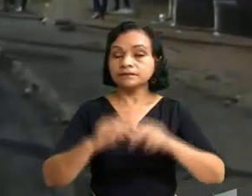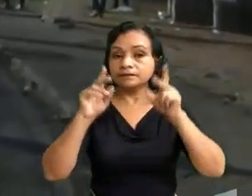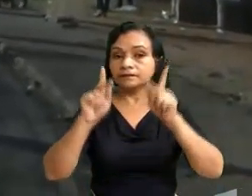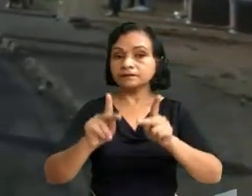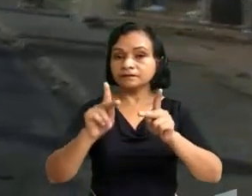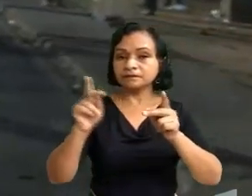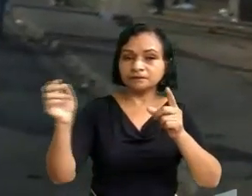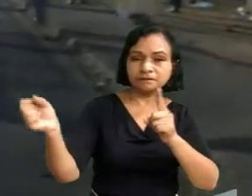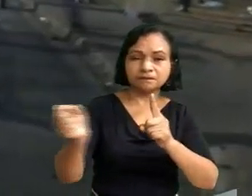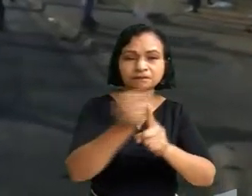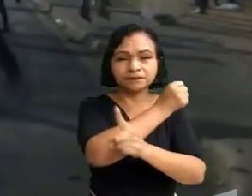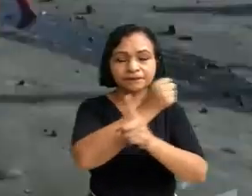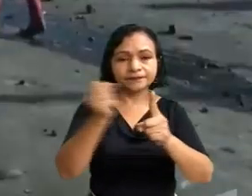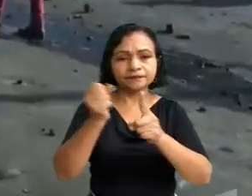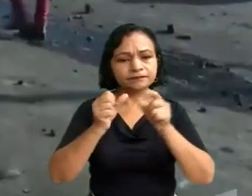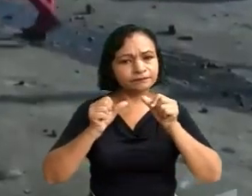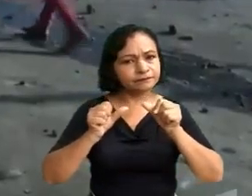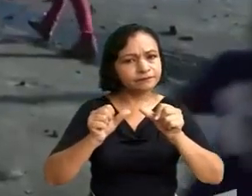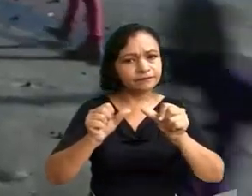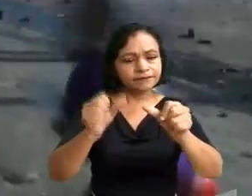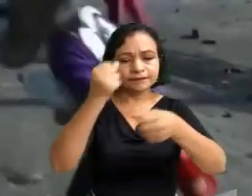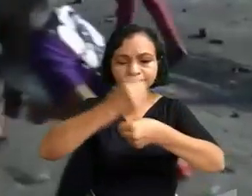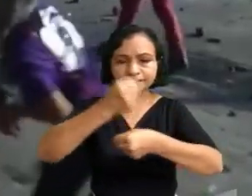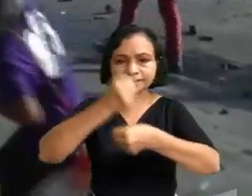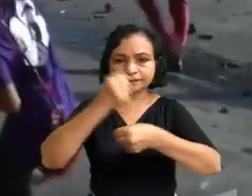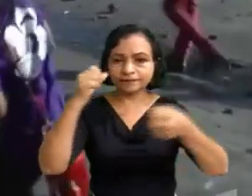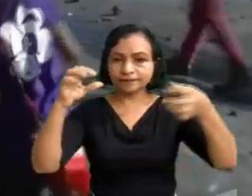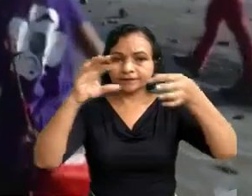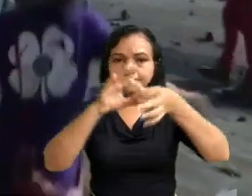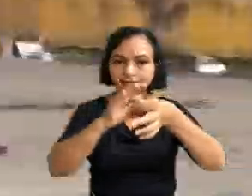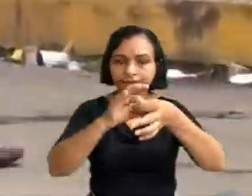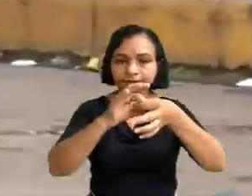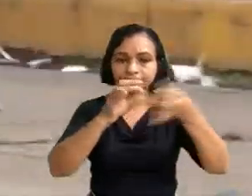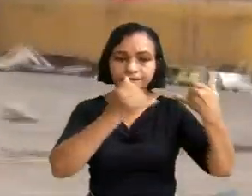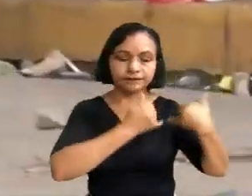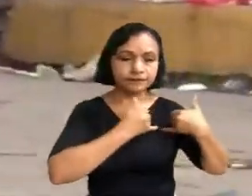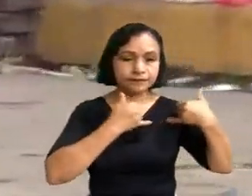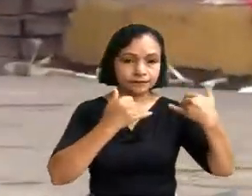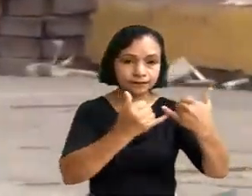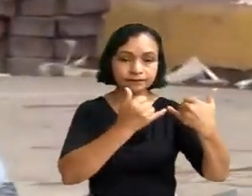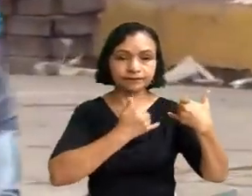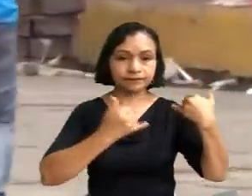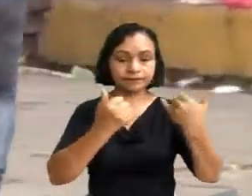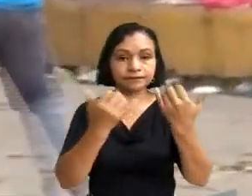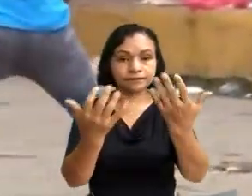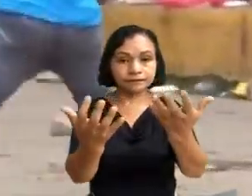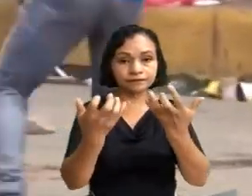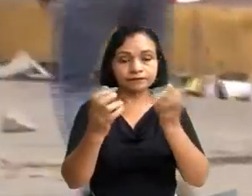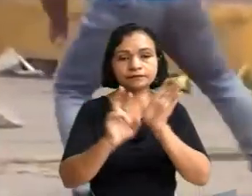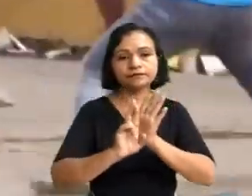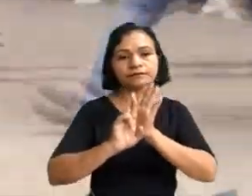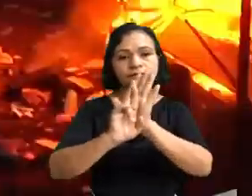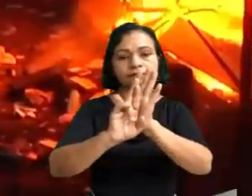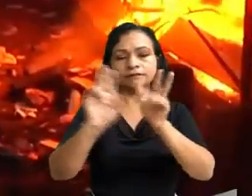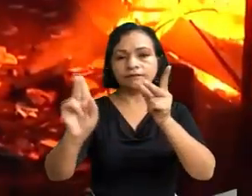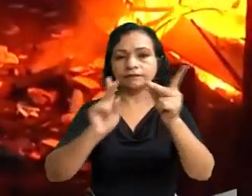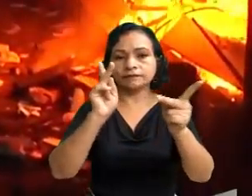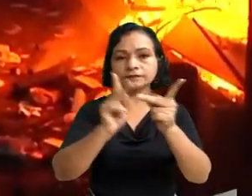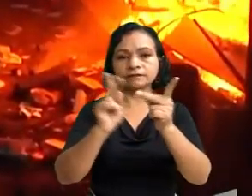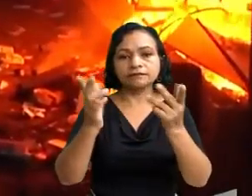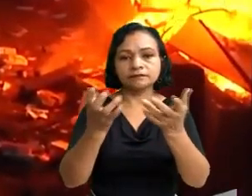terrorismo golpista avanza con el trabajo articulado e interinstitucional que procura brindar una respuesta completa a quienes